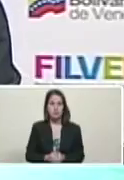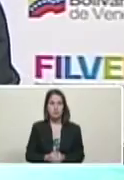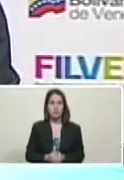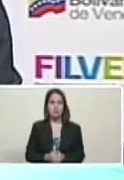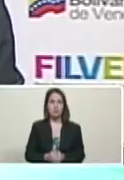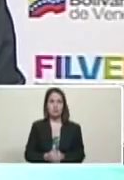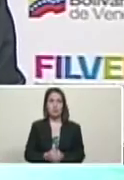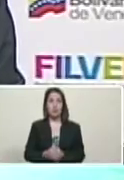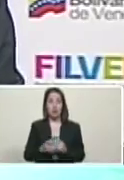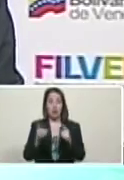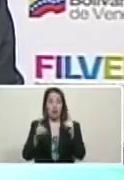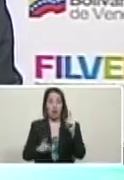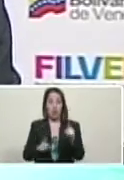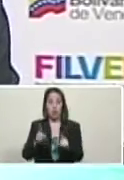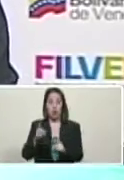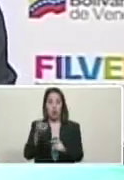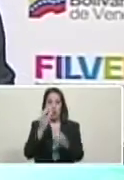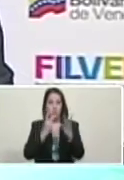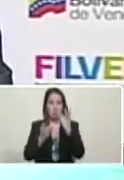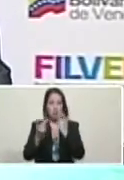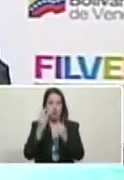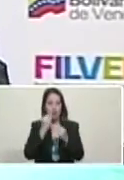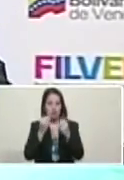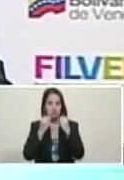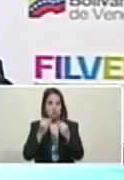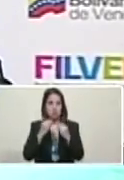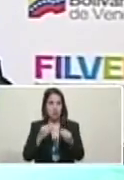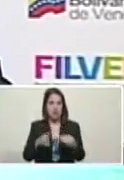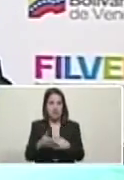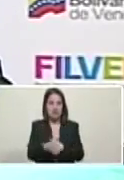algunas recetas de sardina, sardina al horno,